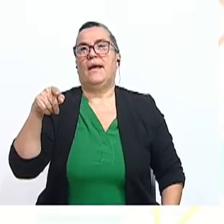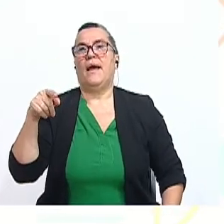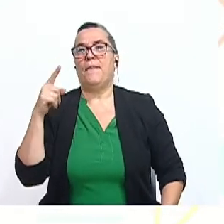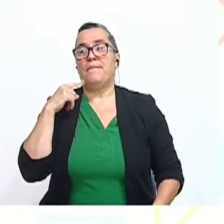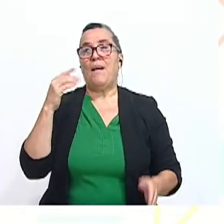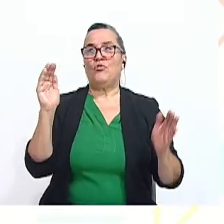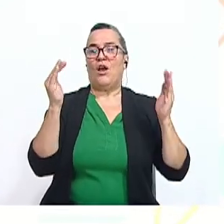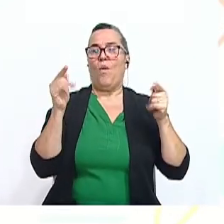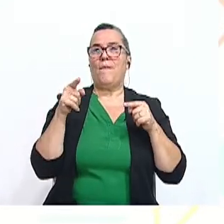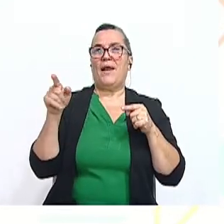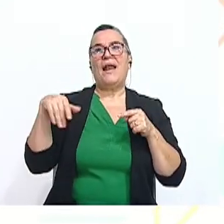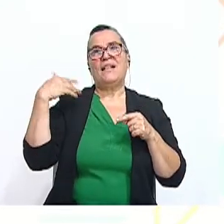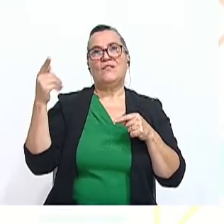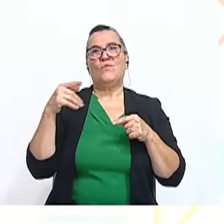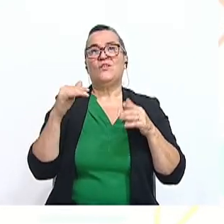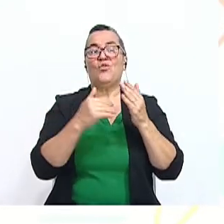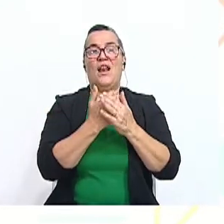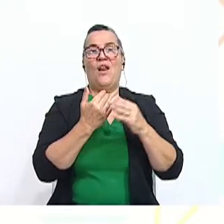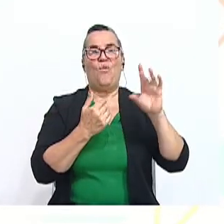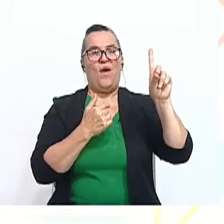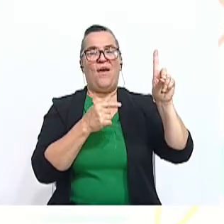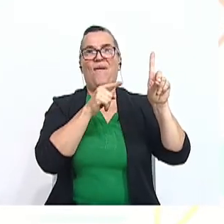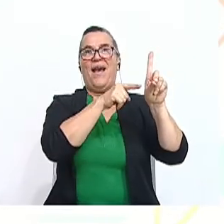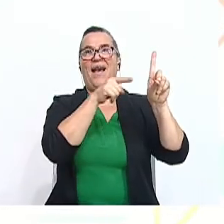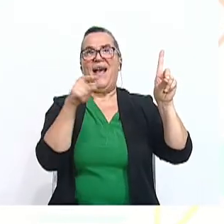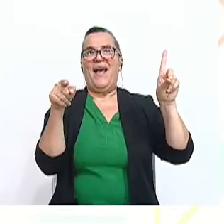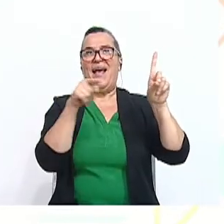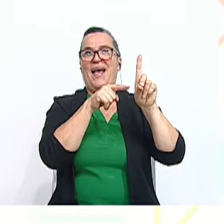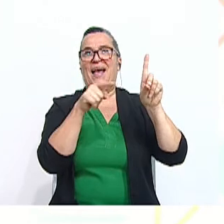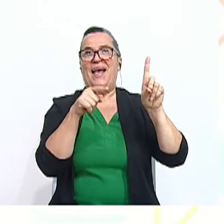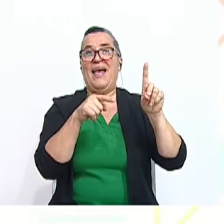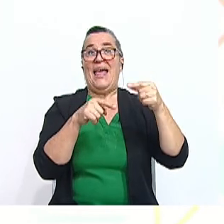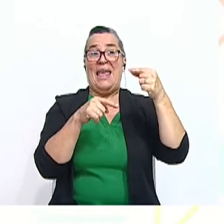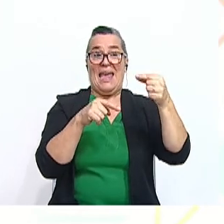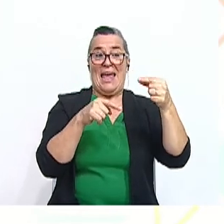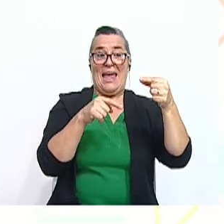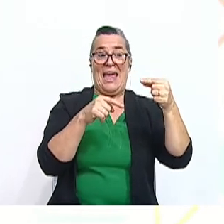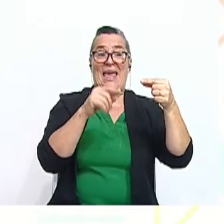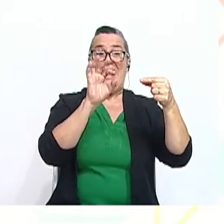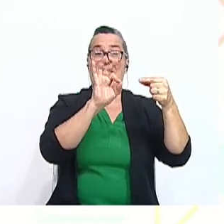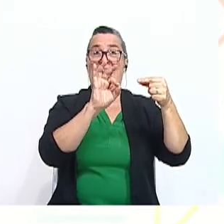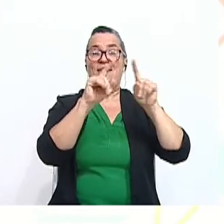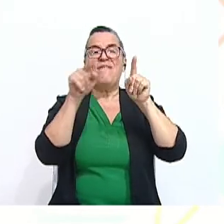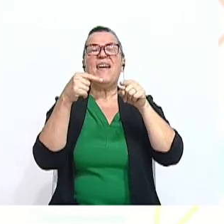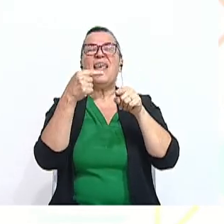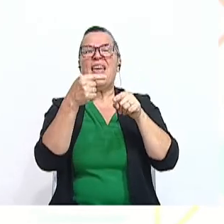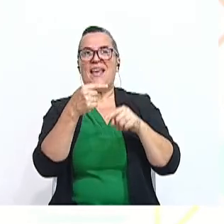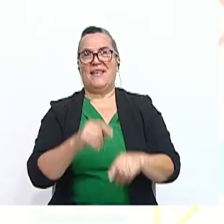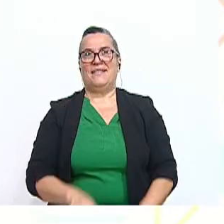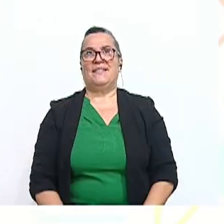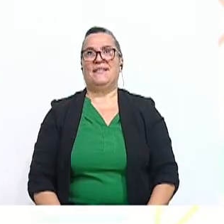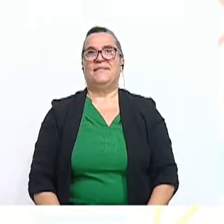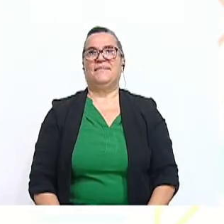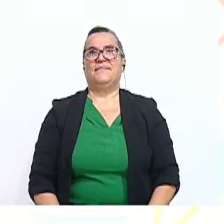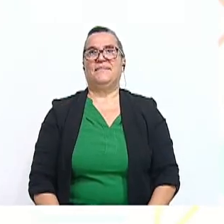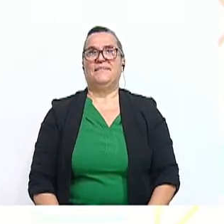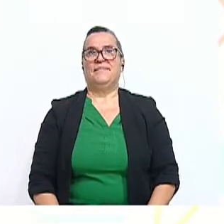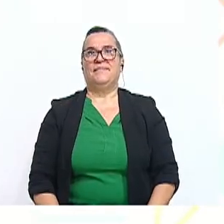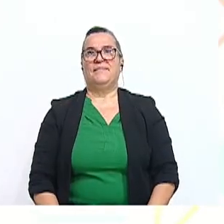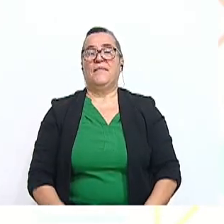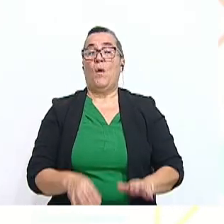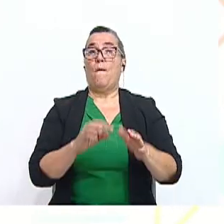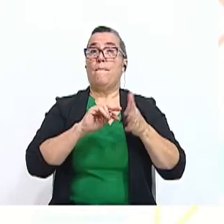a comparar con esta nueva composición, g y f de x. Observemos entonces,